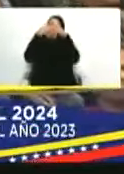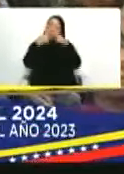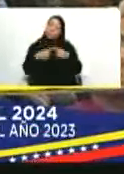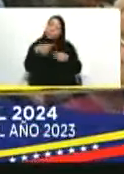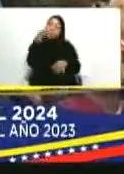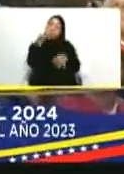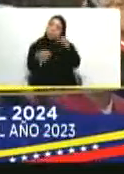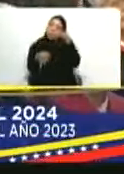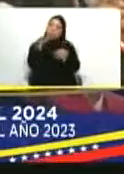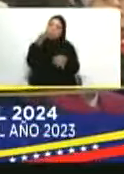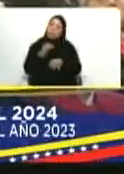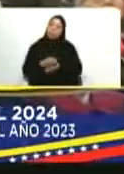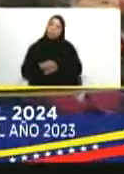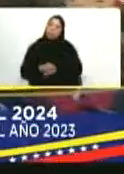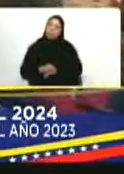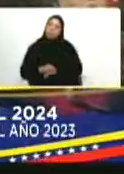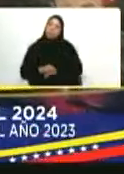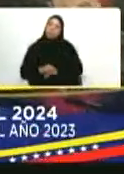2023.